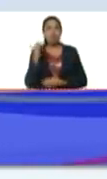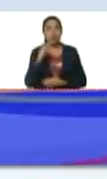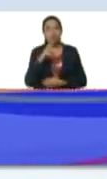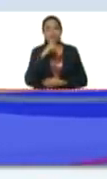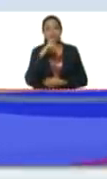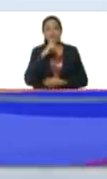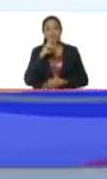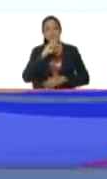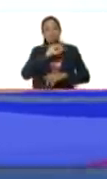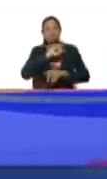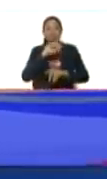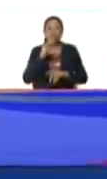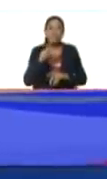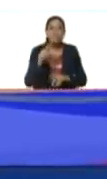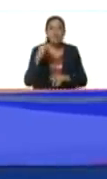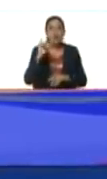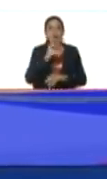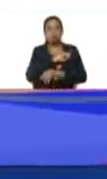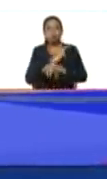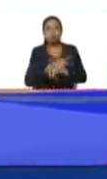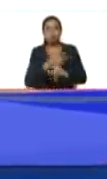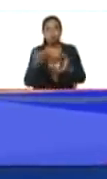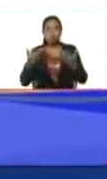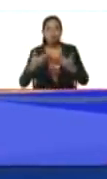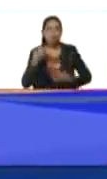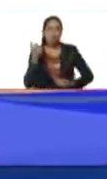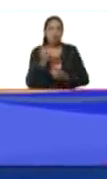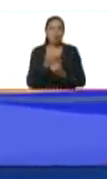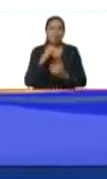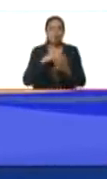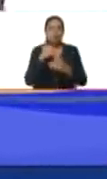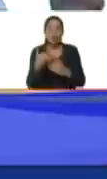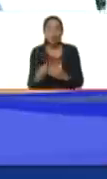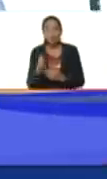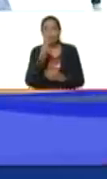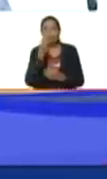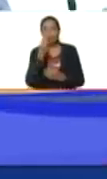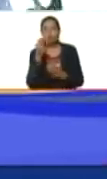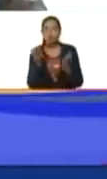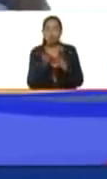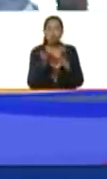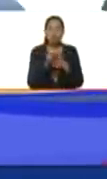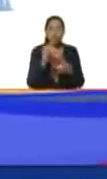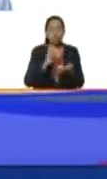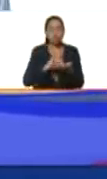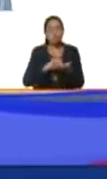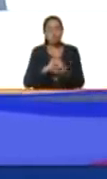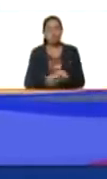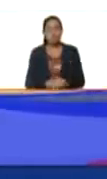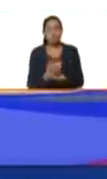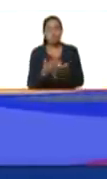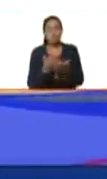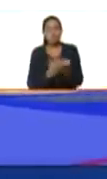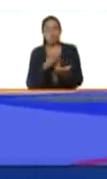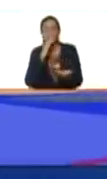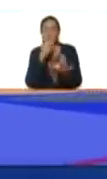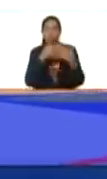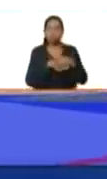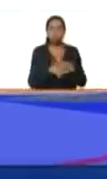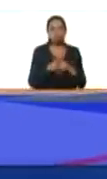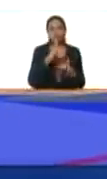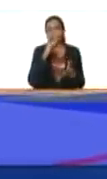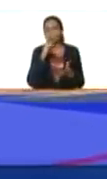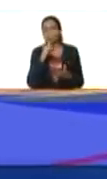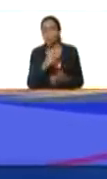grandes fortalezas. Una de ellas es el apoyo que usted nos ha dado con el programa Alimentación Escolar para las escuelas de Miranda, que antes no estaban incluidas.